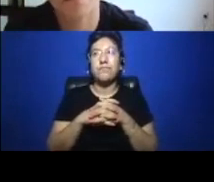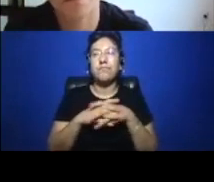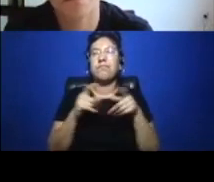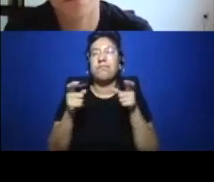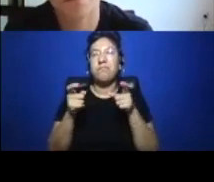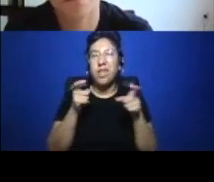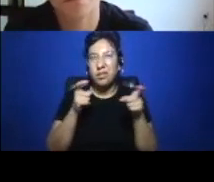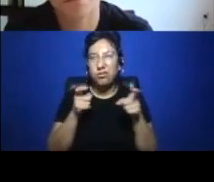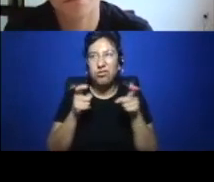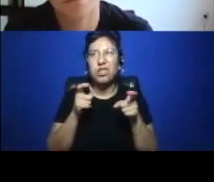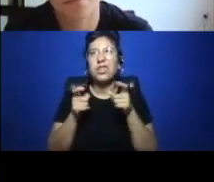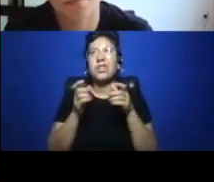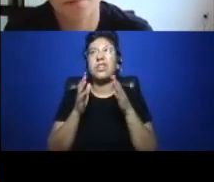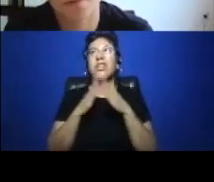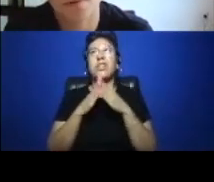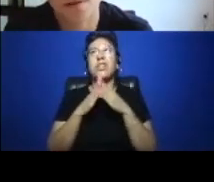manejar